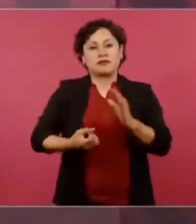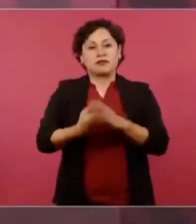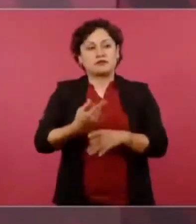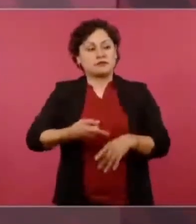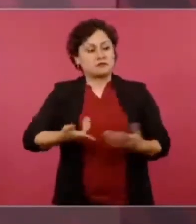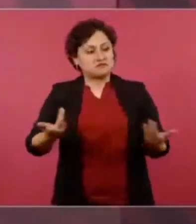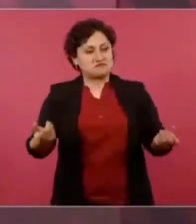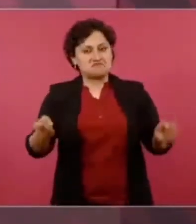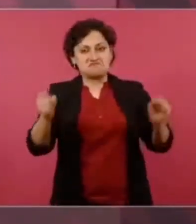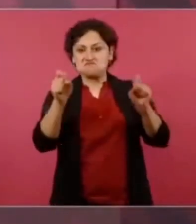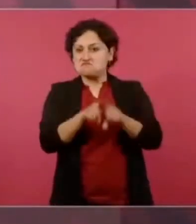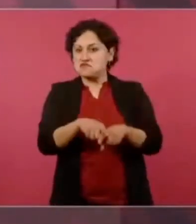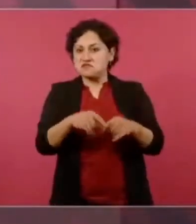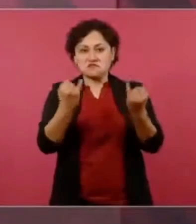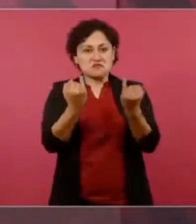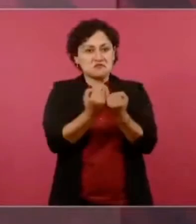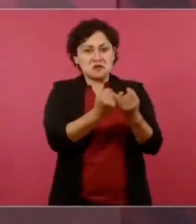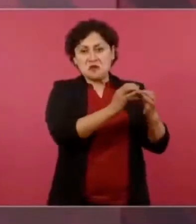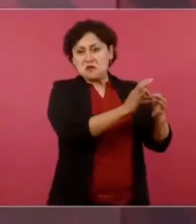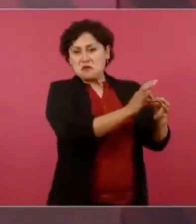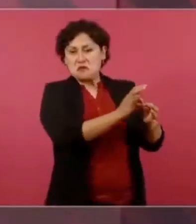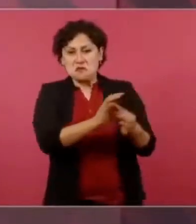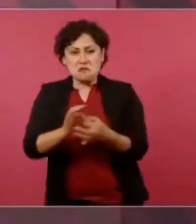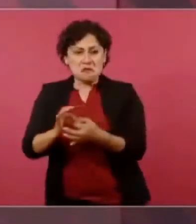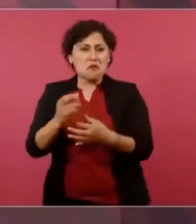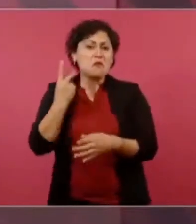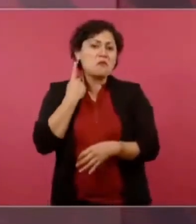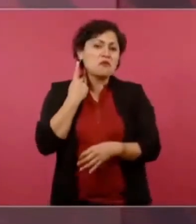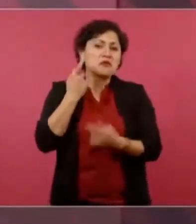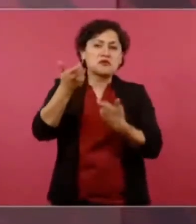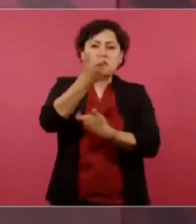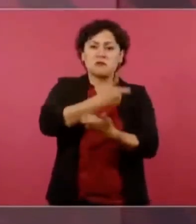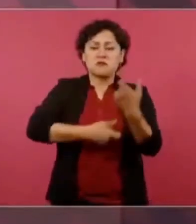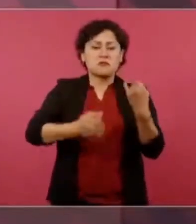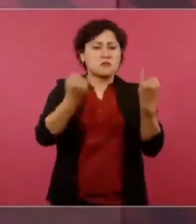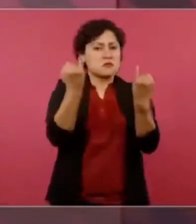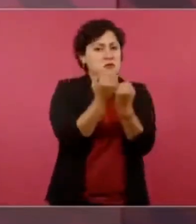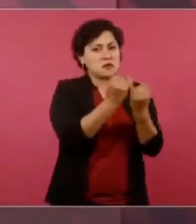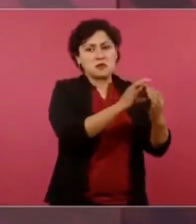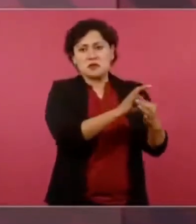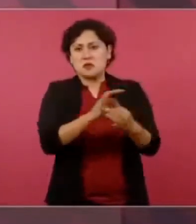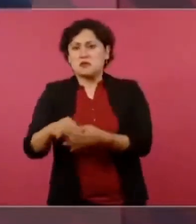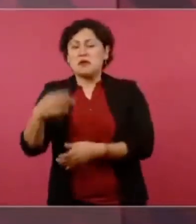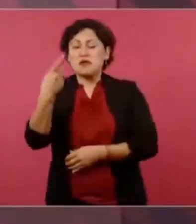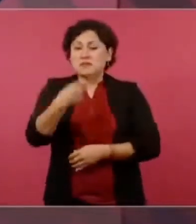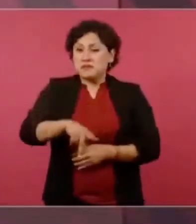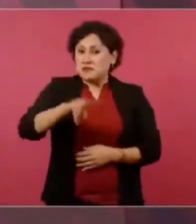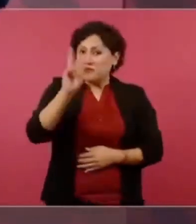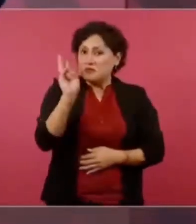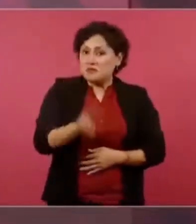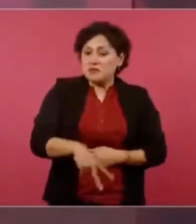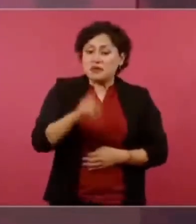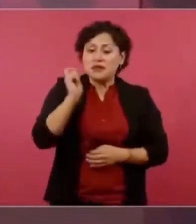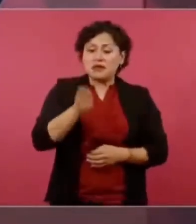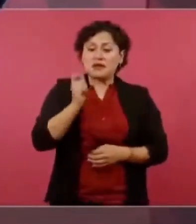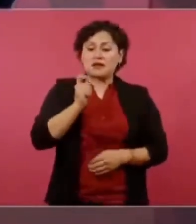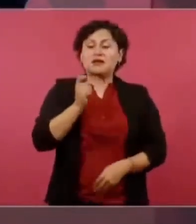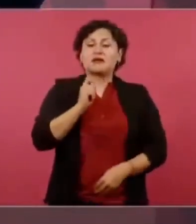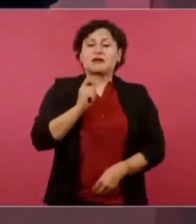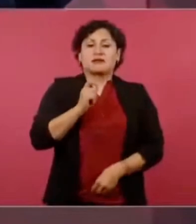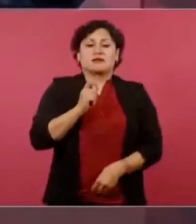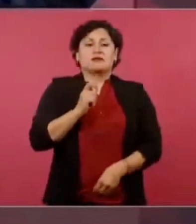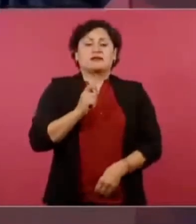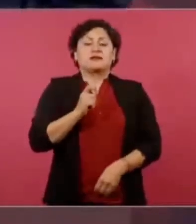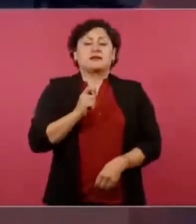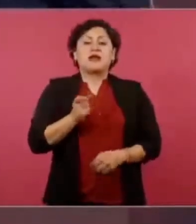porque continuó la misma política económica, pero de manera descarada. Los que estaban en Hacienda con